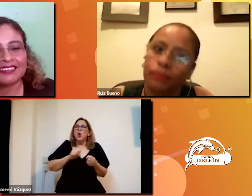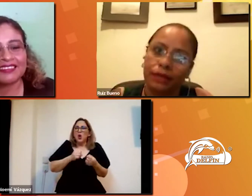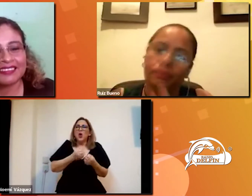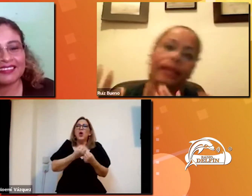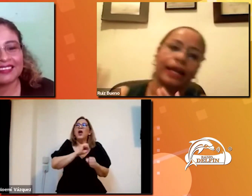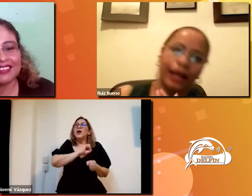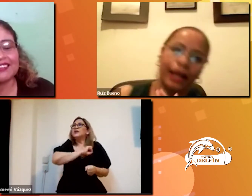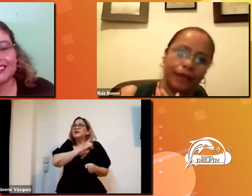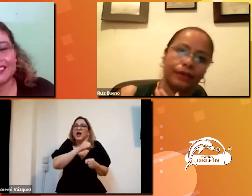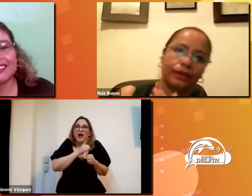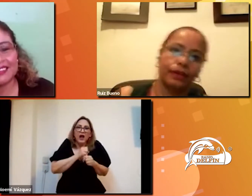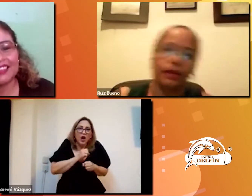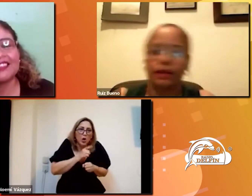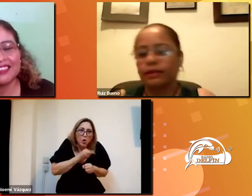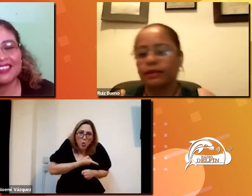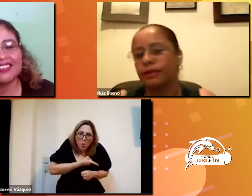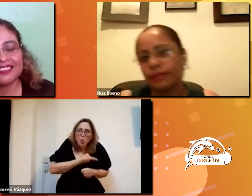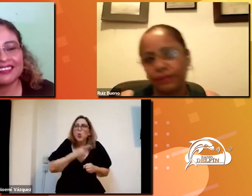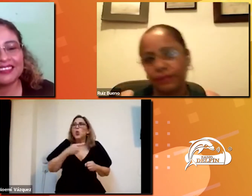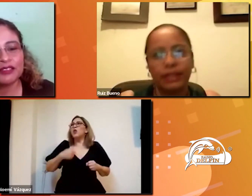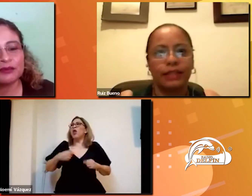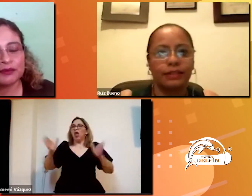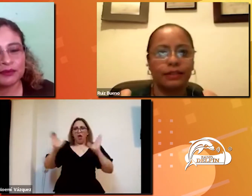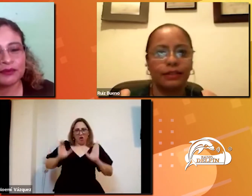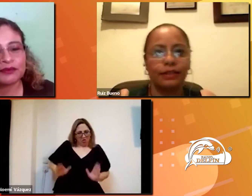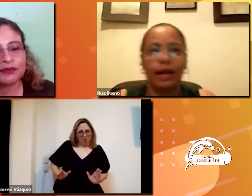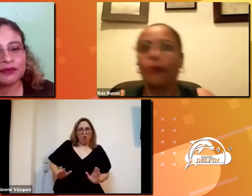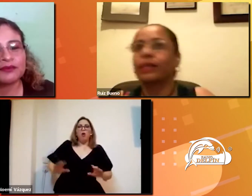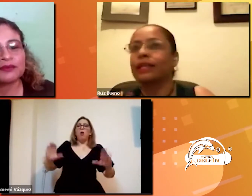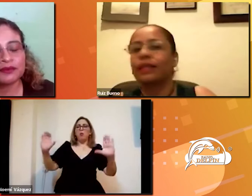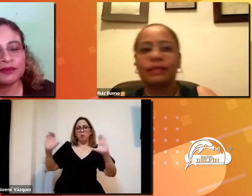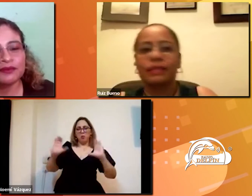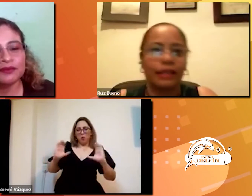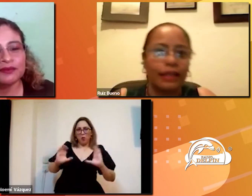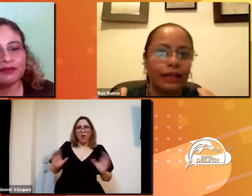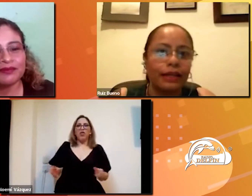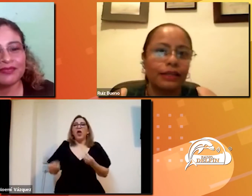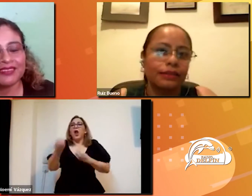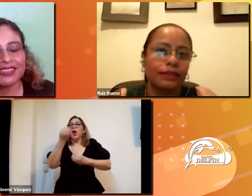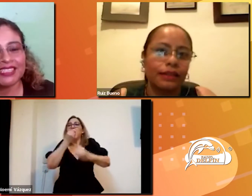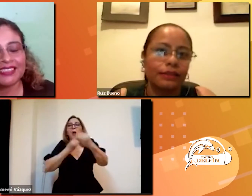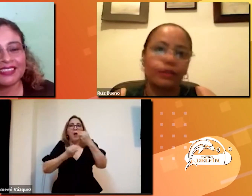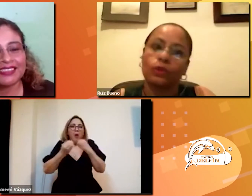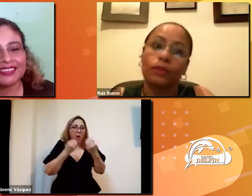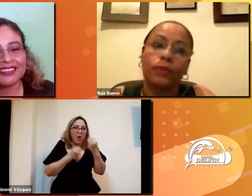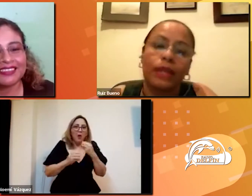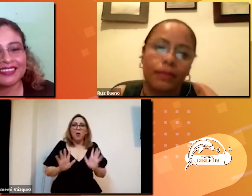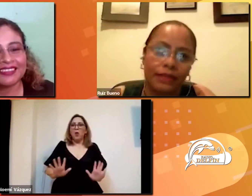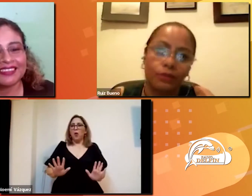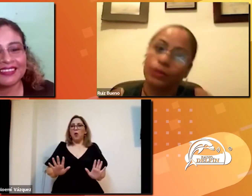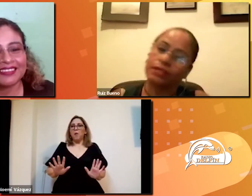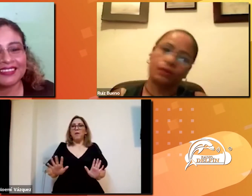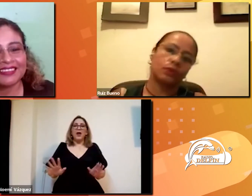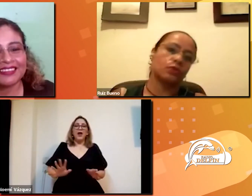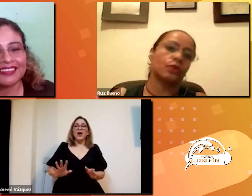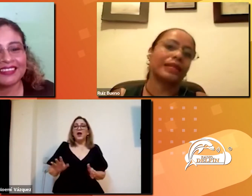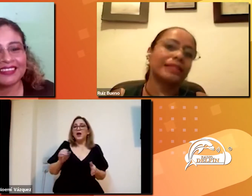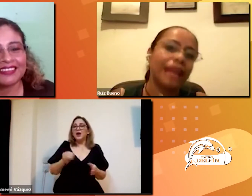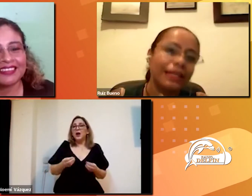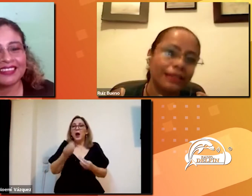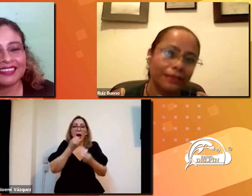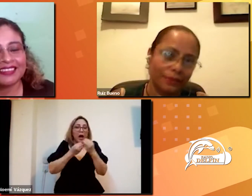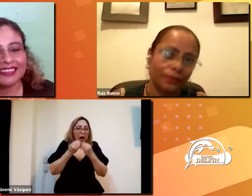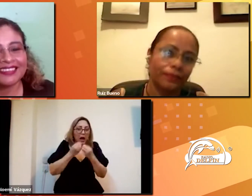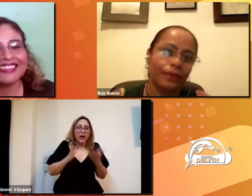que cumplir para encajar. Debes de ser fitness. Ahorita ya debes de tener cierto tipo de alimentación, porque si no, entonces no